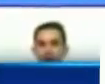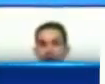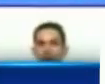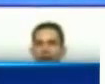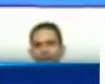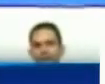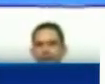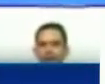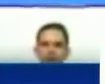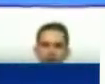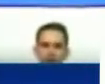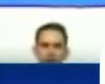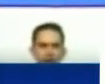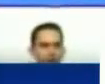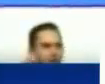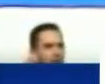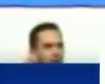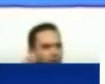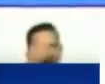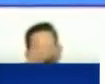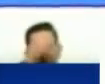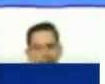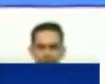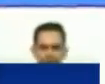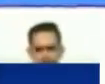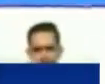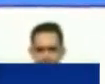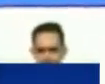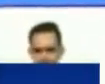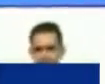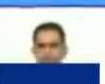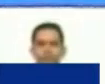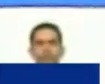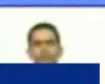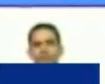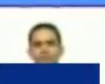presidenta de la Corte Suprema de Justicia, Raquel Obando,